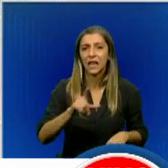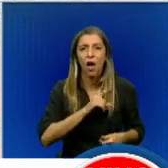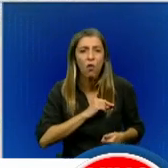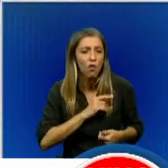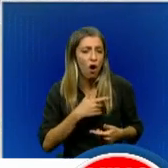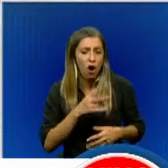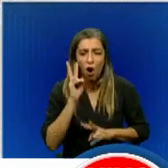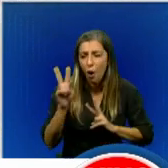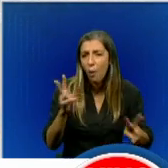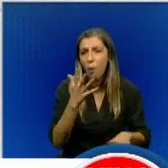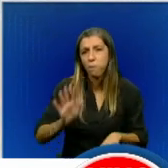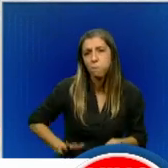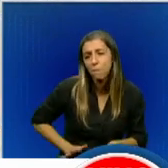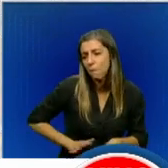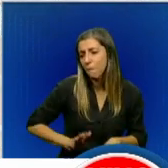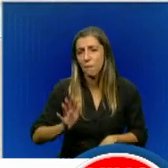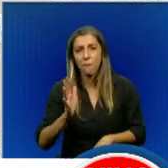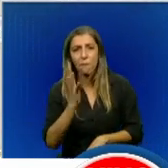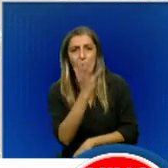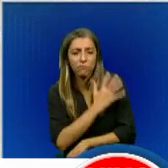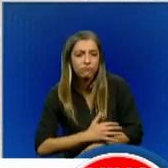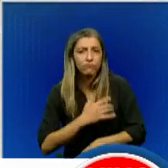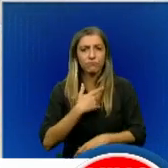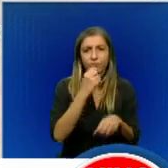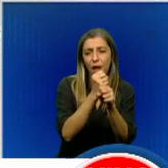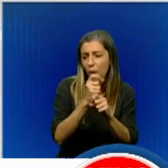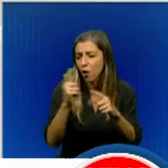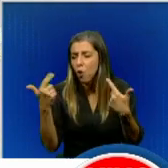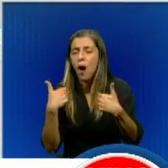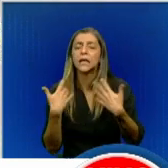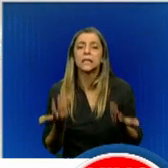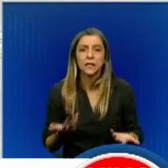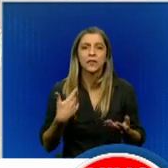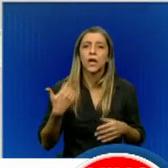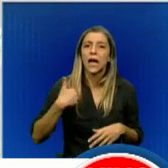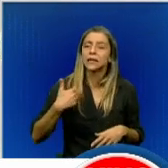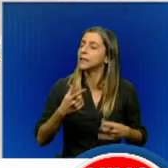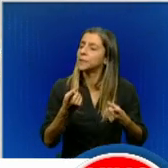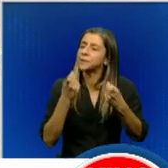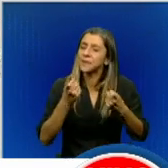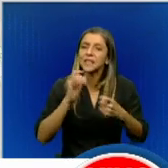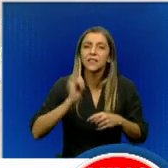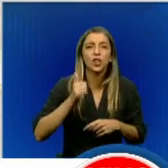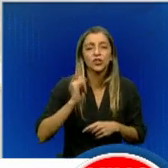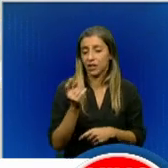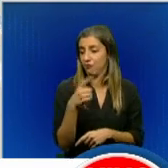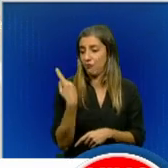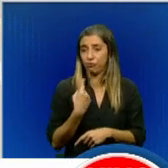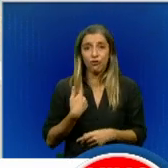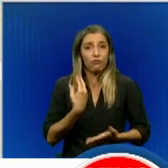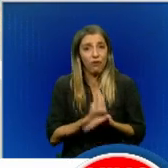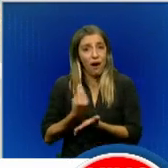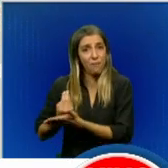porque es mucho lo que todavía exige de todas y todos nosotros representantes del pueblo argentino